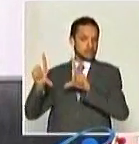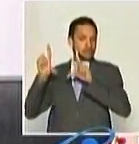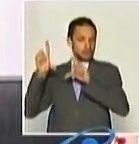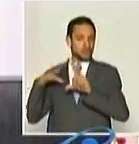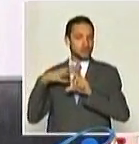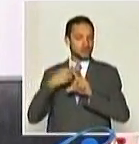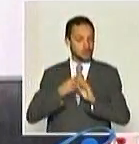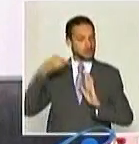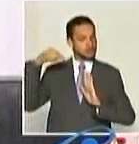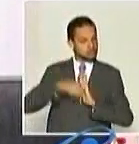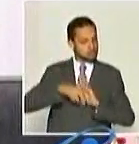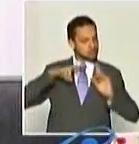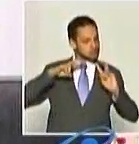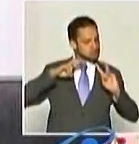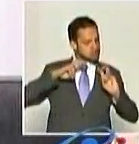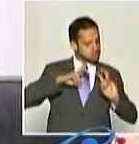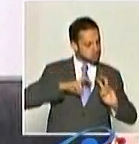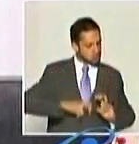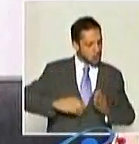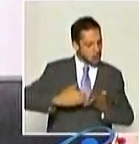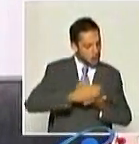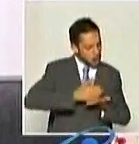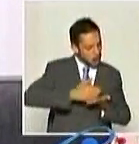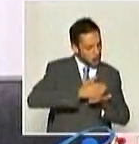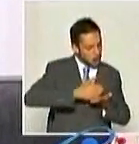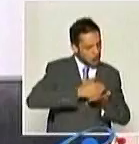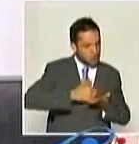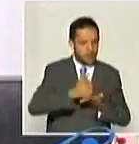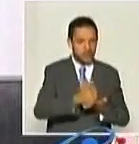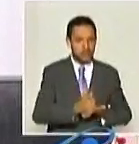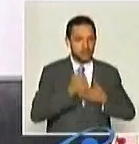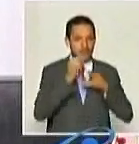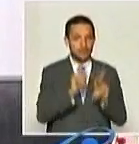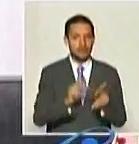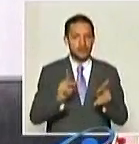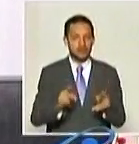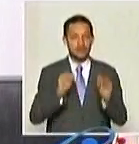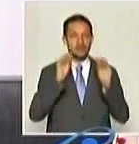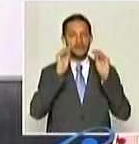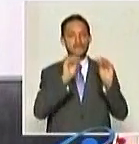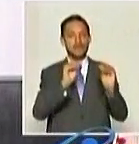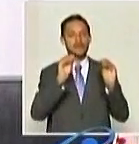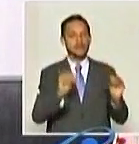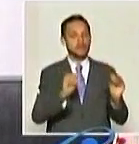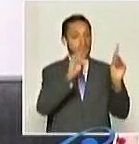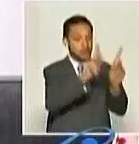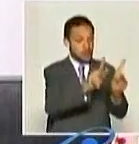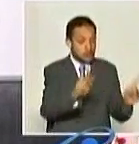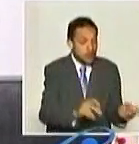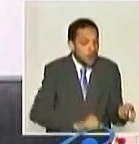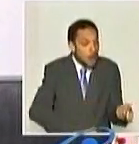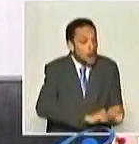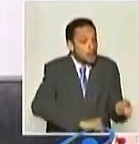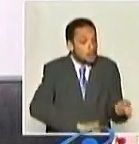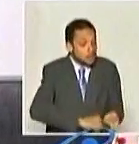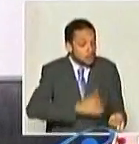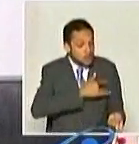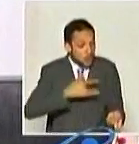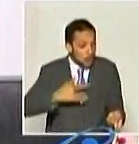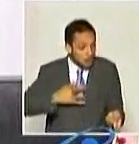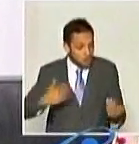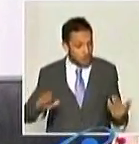estudiar diferentes tópicos de la medicina para brindarle un abanico de oportunidades a los pacientes y